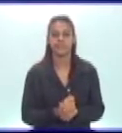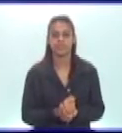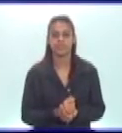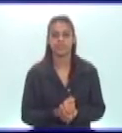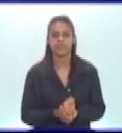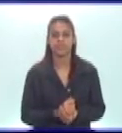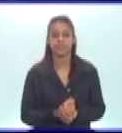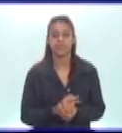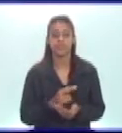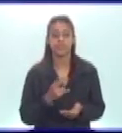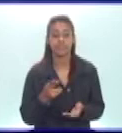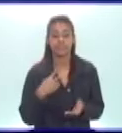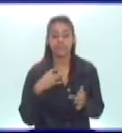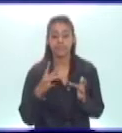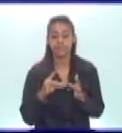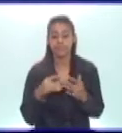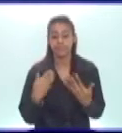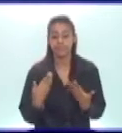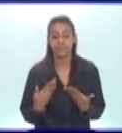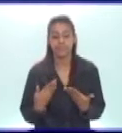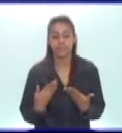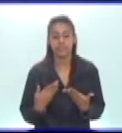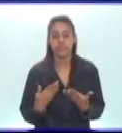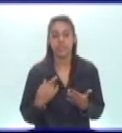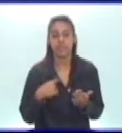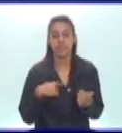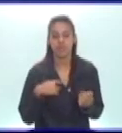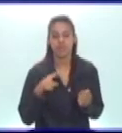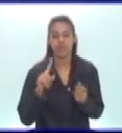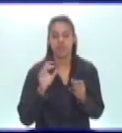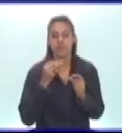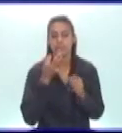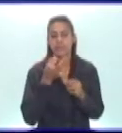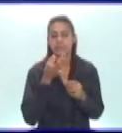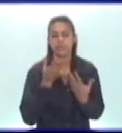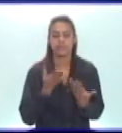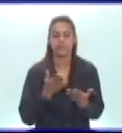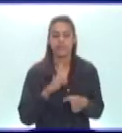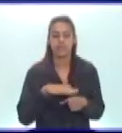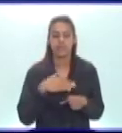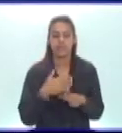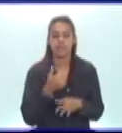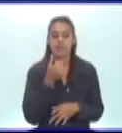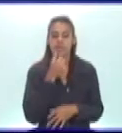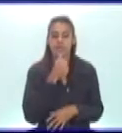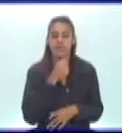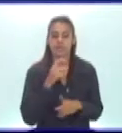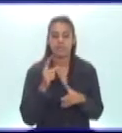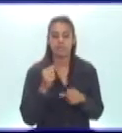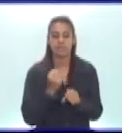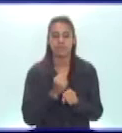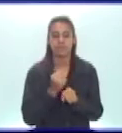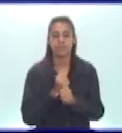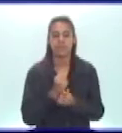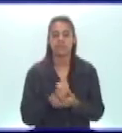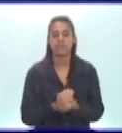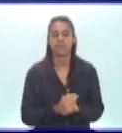Con estas recomendaciones que vamos a dar a continuación, vamos a facilitar más este trabajo.